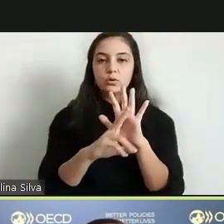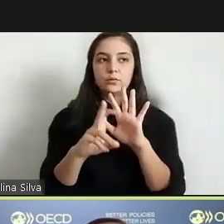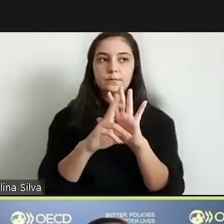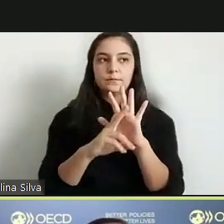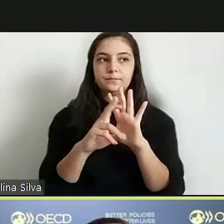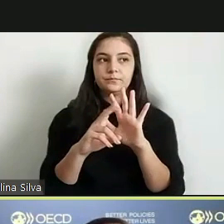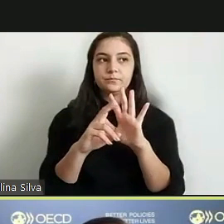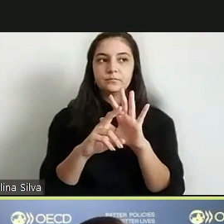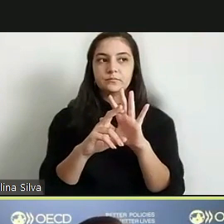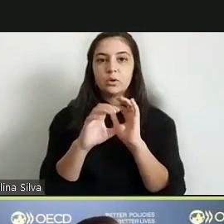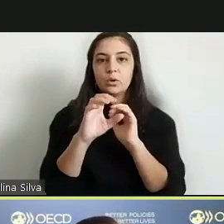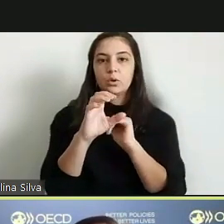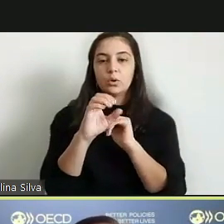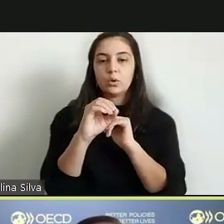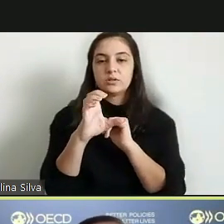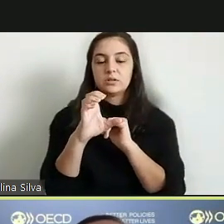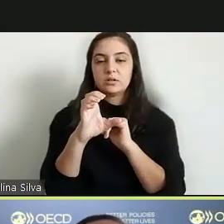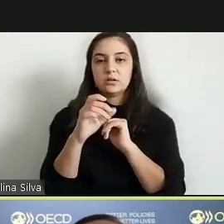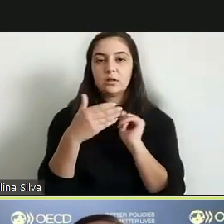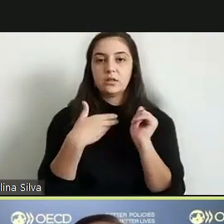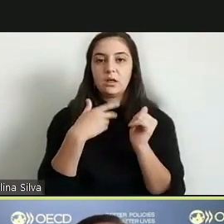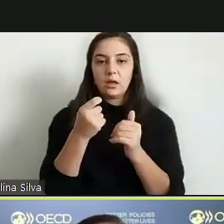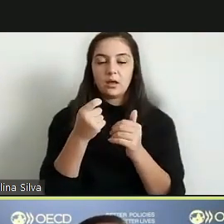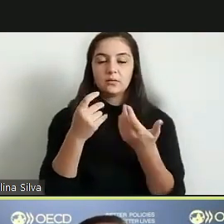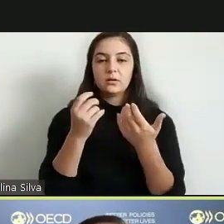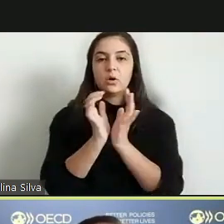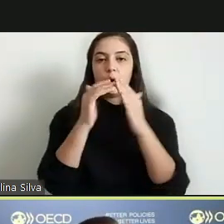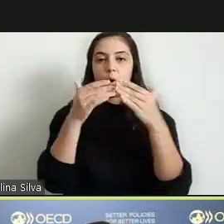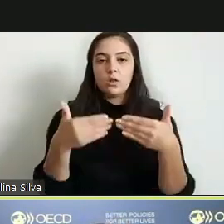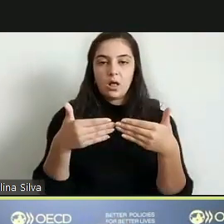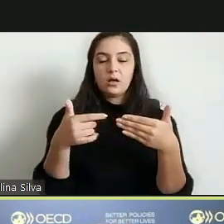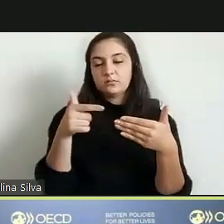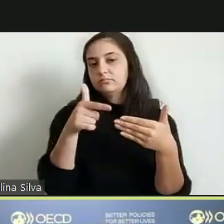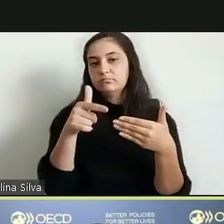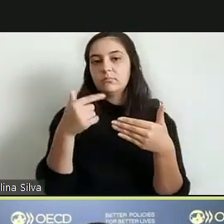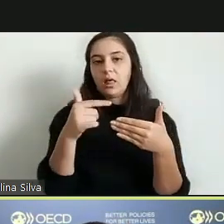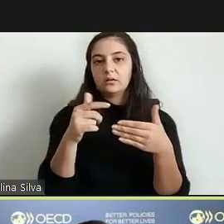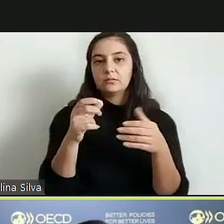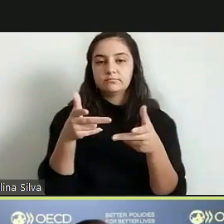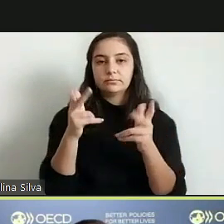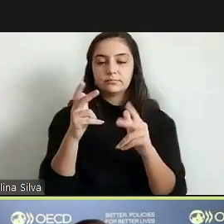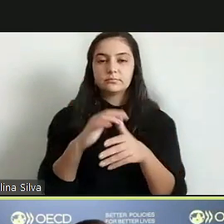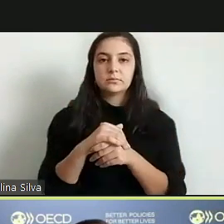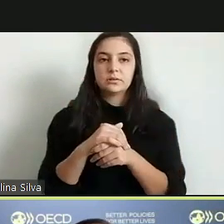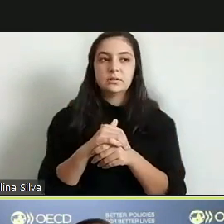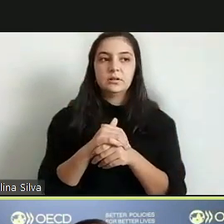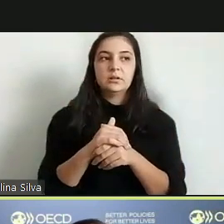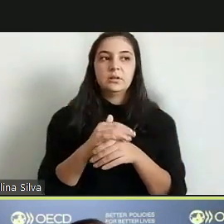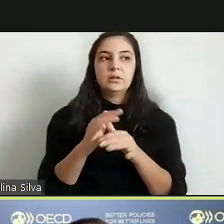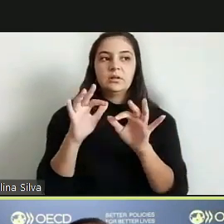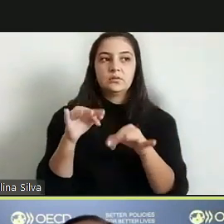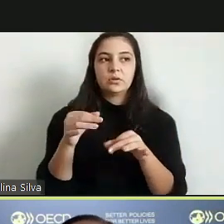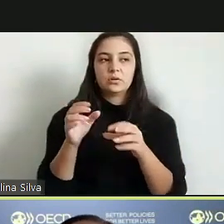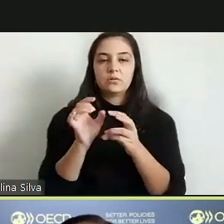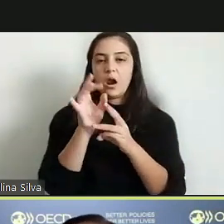de la OCDE, que está online disponible. Y quisiera terminar con 3 o 4 mensajes